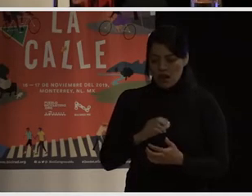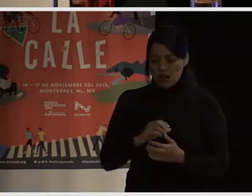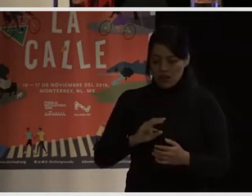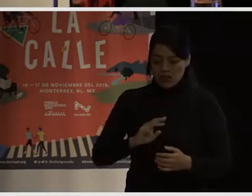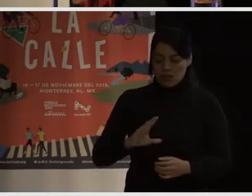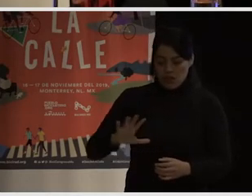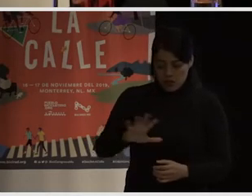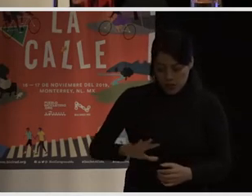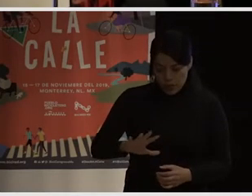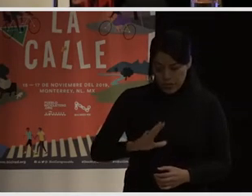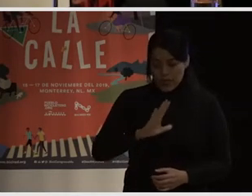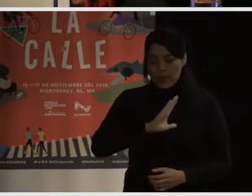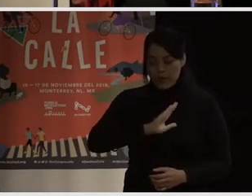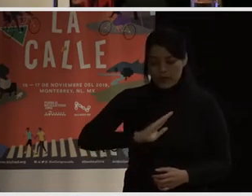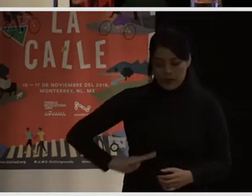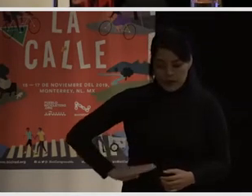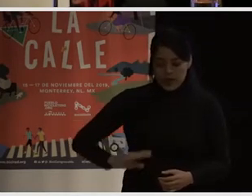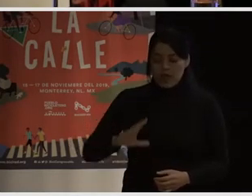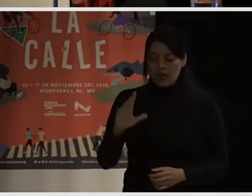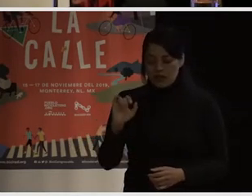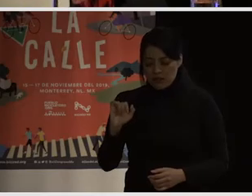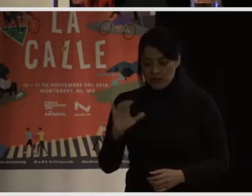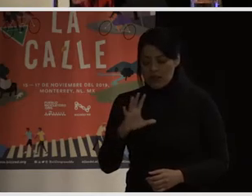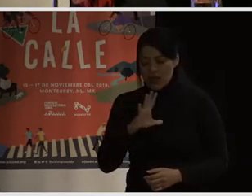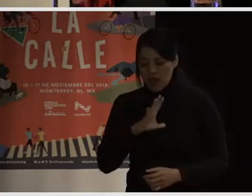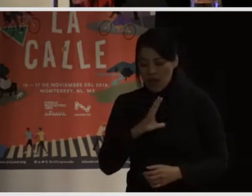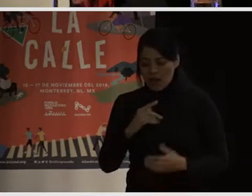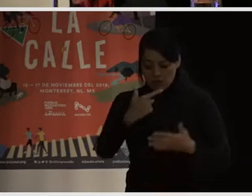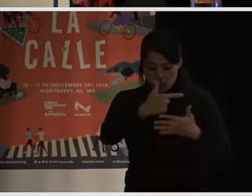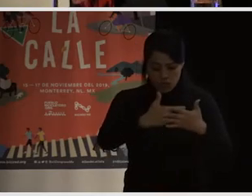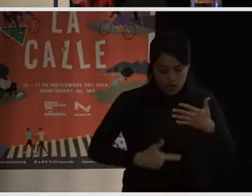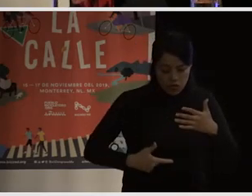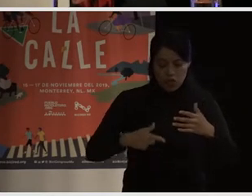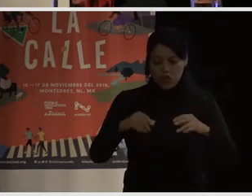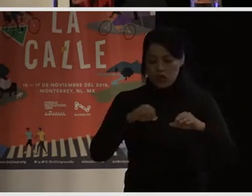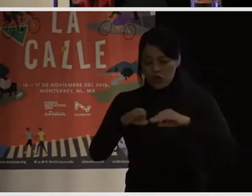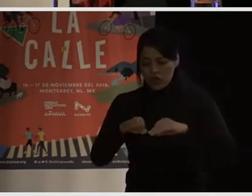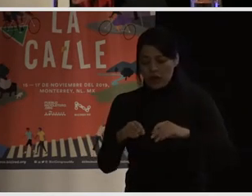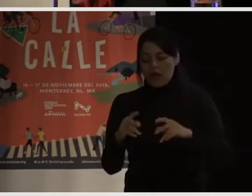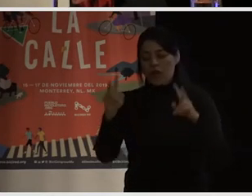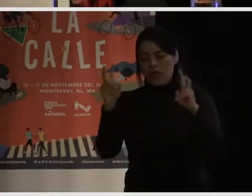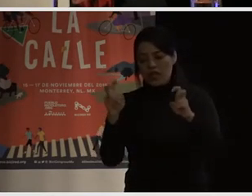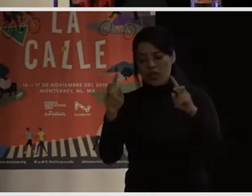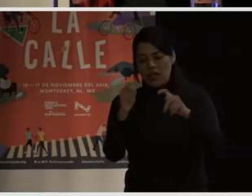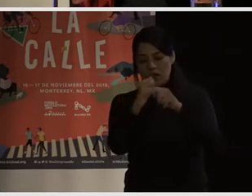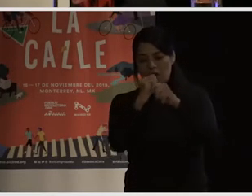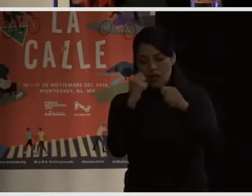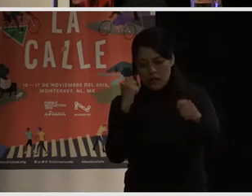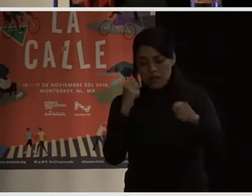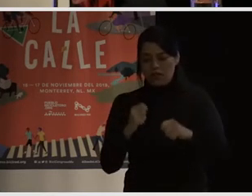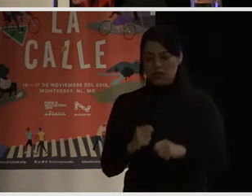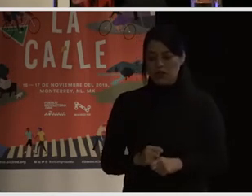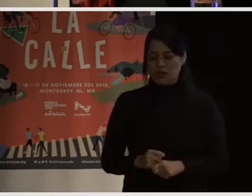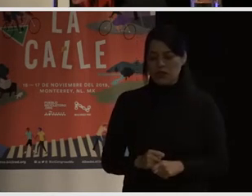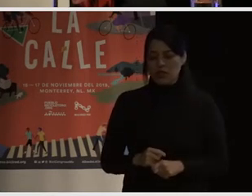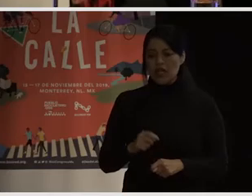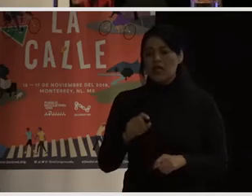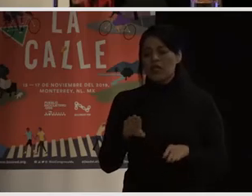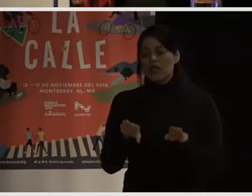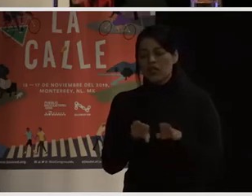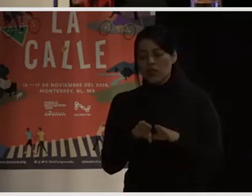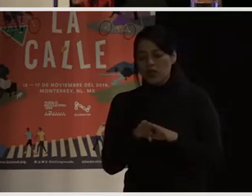municipal si hay una agenda como más de abonar hacia el tema de transporte público abonar en el tema de cómo mejoramos